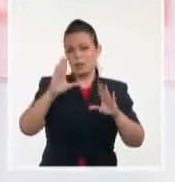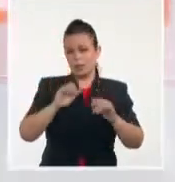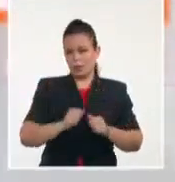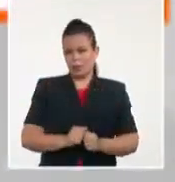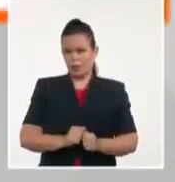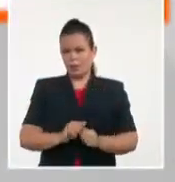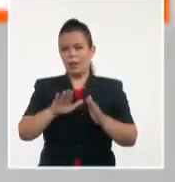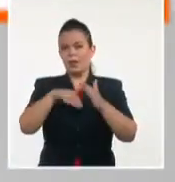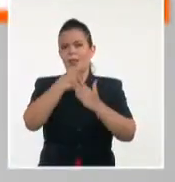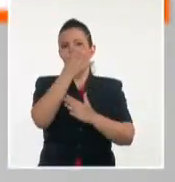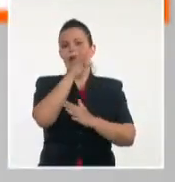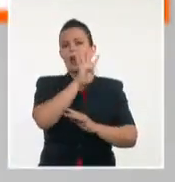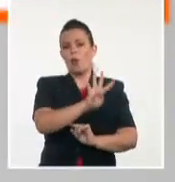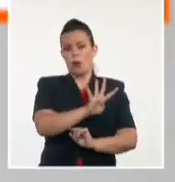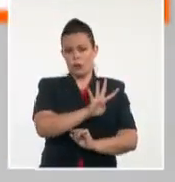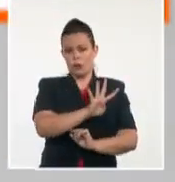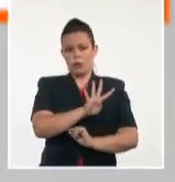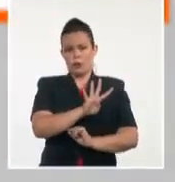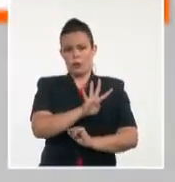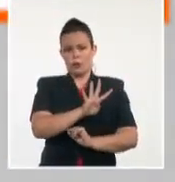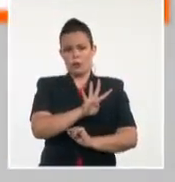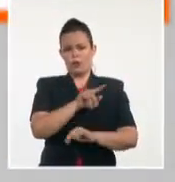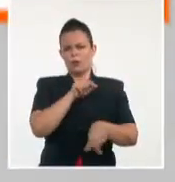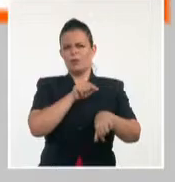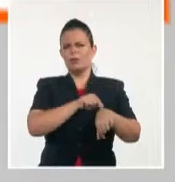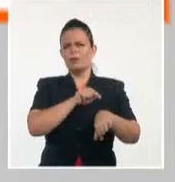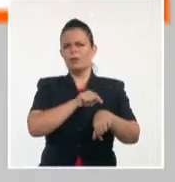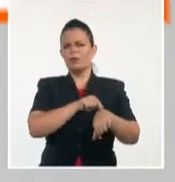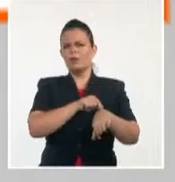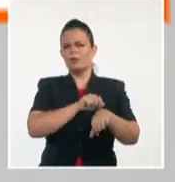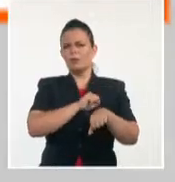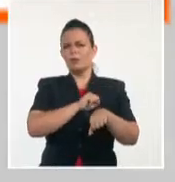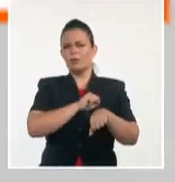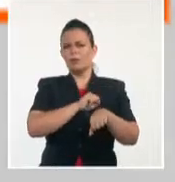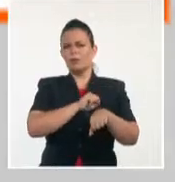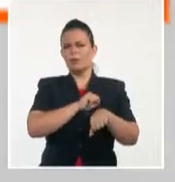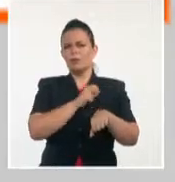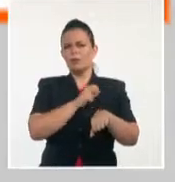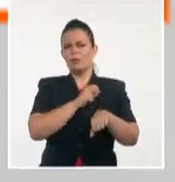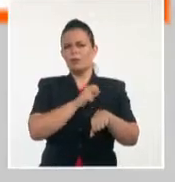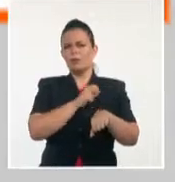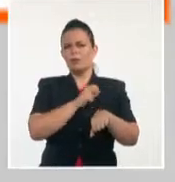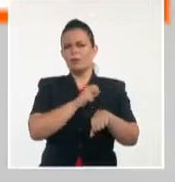4 a las 5, al día 5 a las 7 de la mañana.